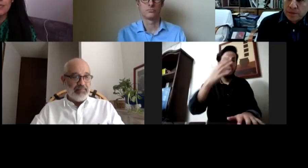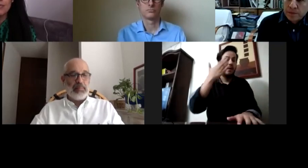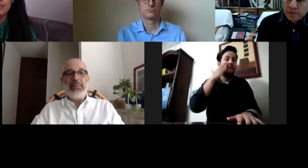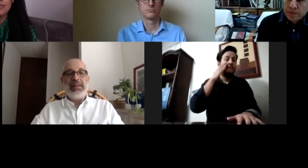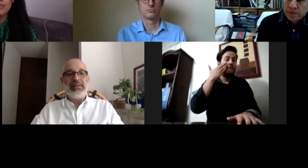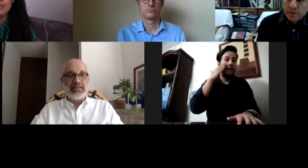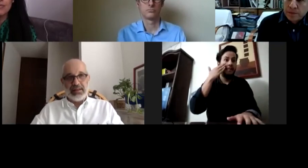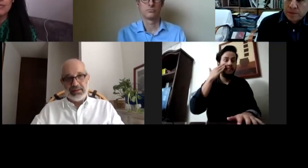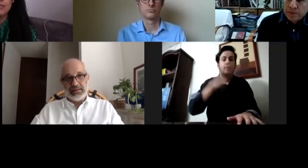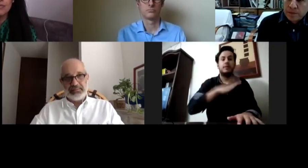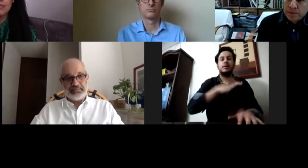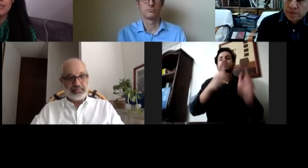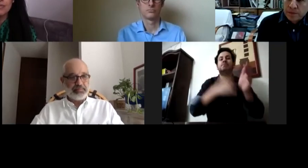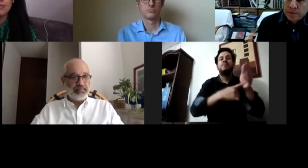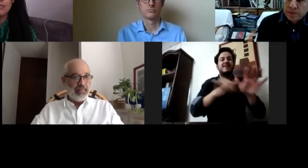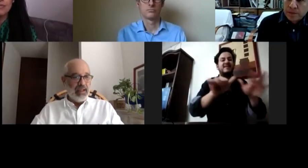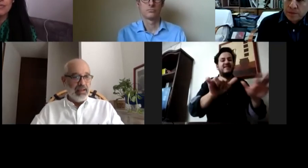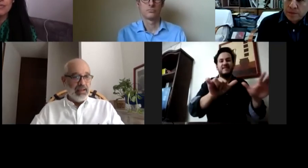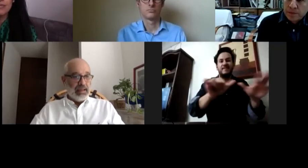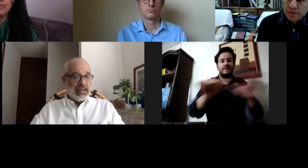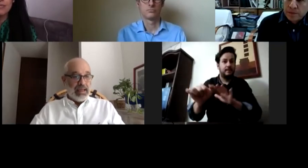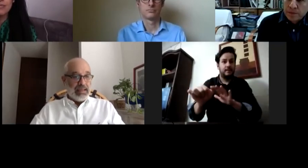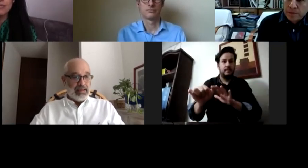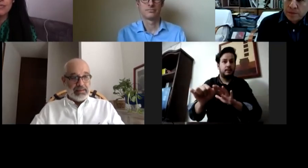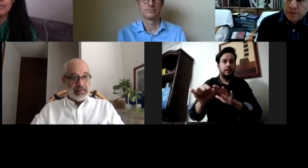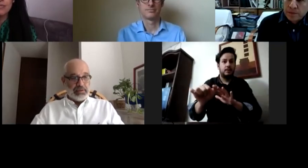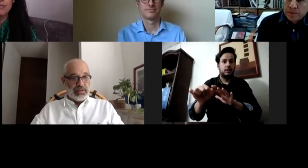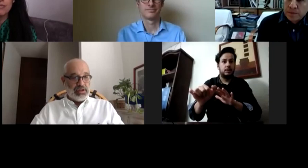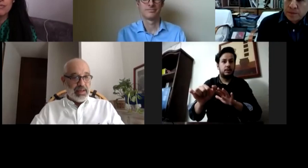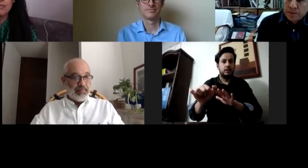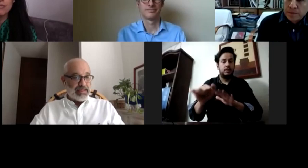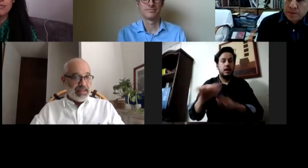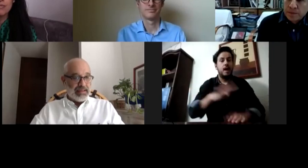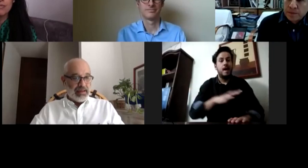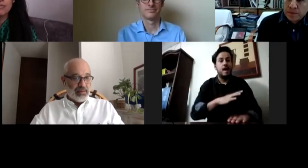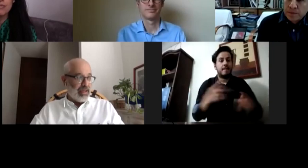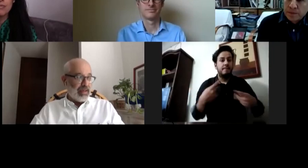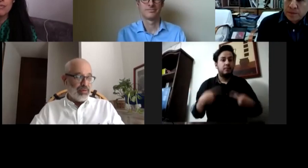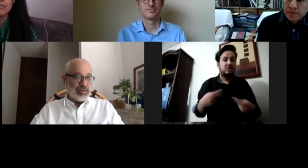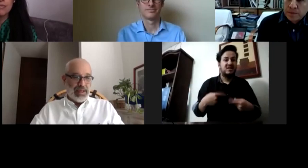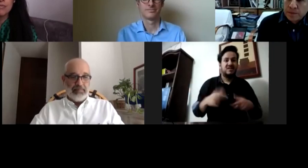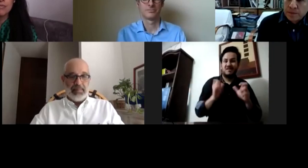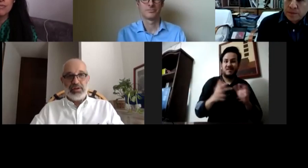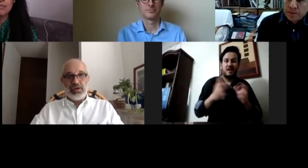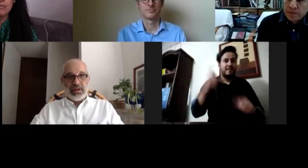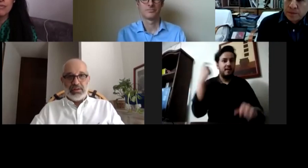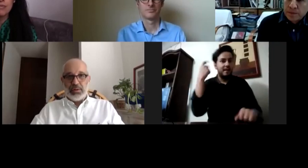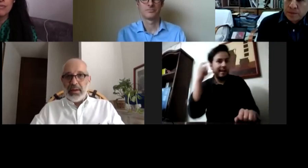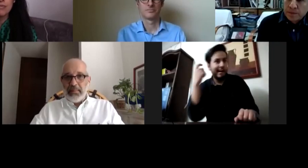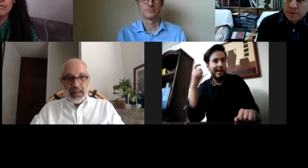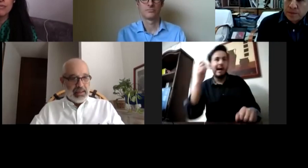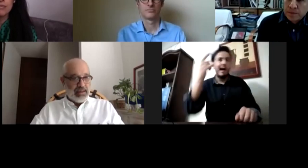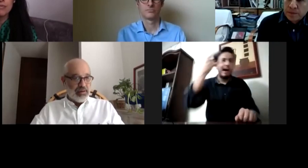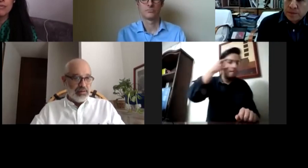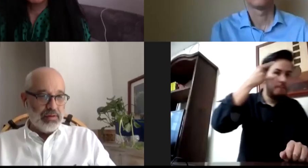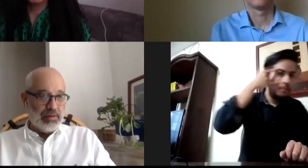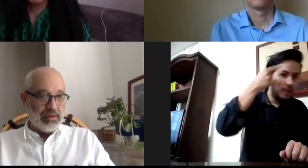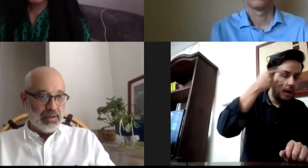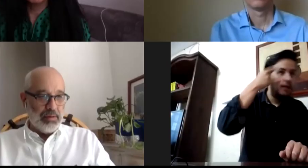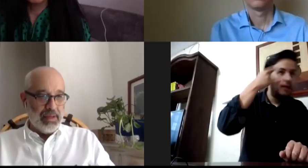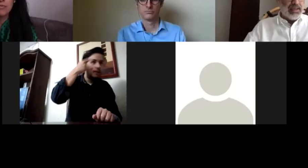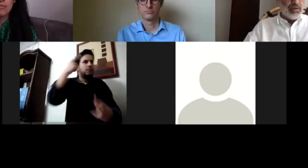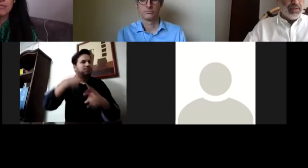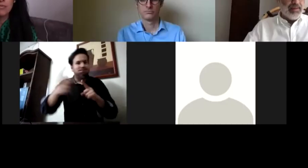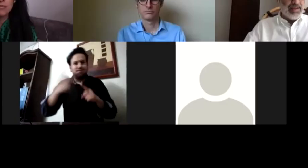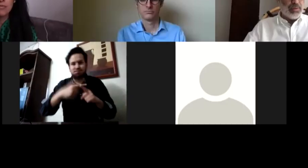que hay 1,600. Y hay gente pues de Chiapas, Querétaro, Veracruz, Campeche, la Ciudad de México, el